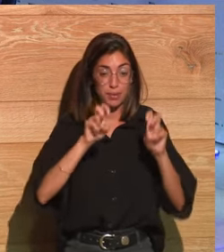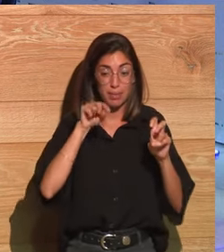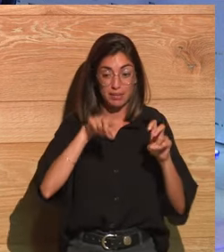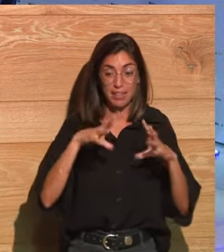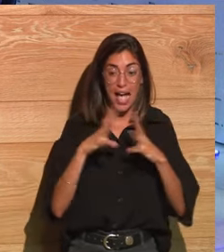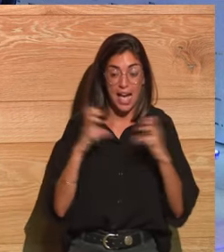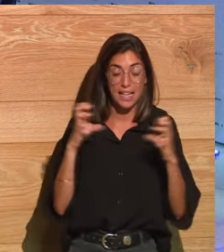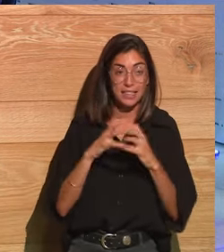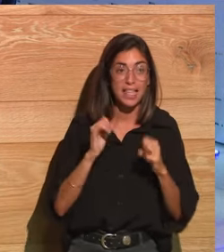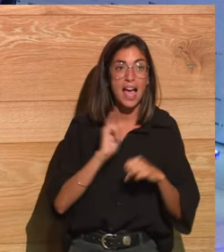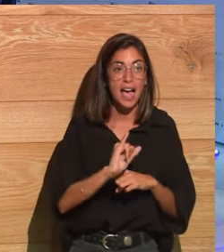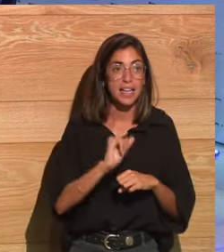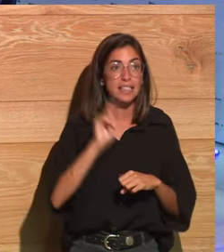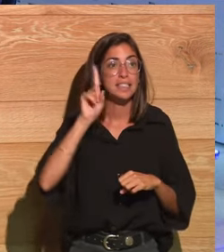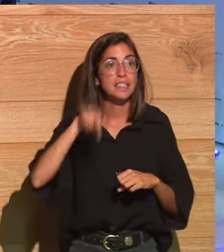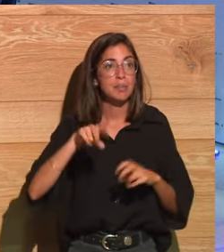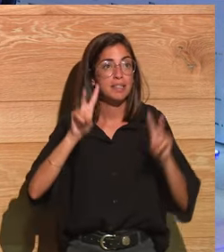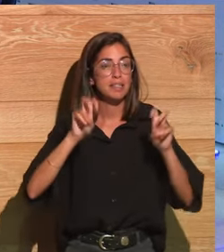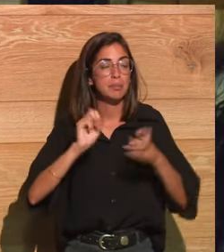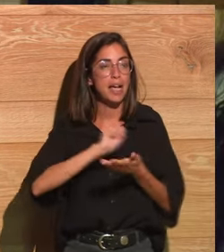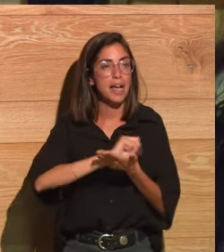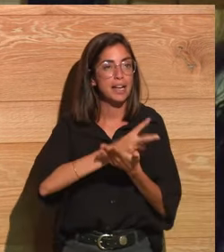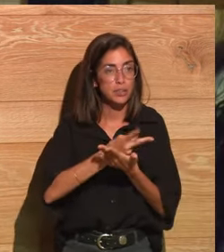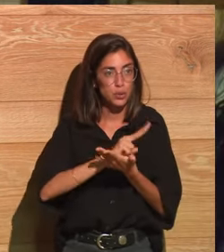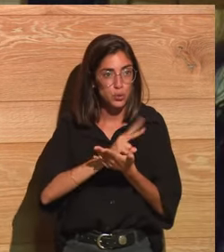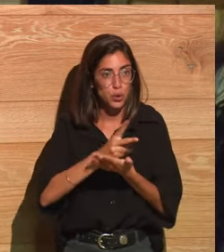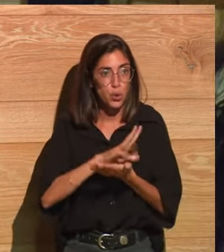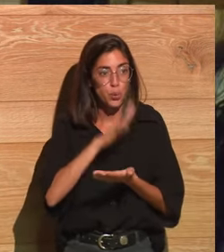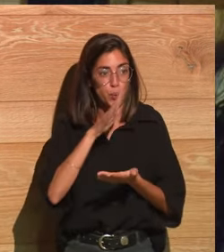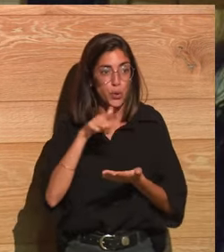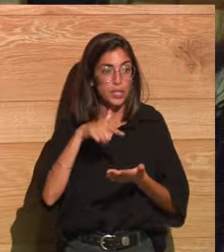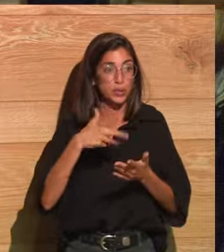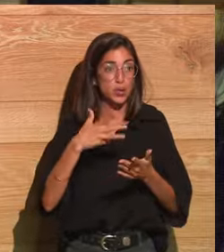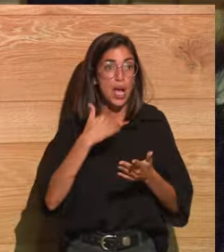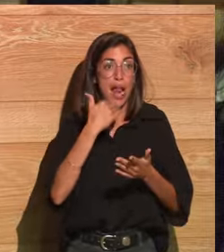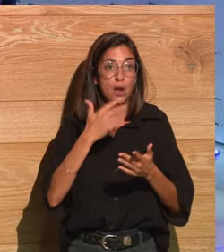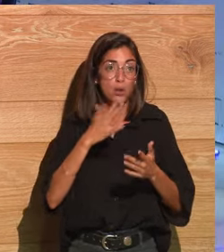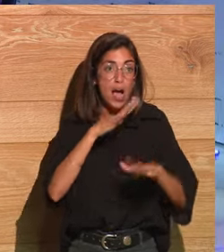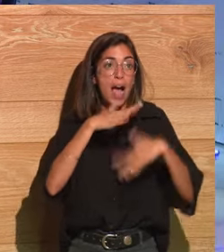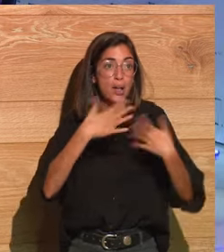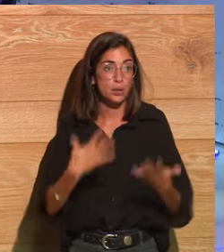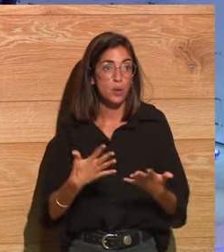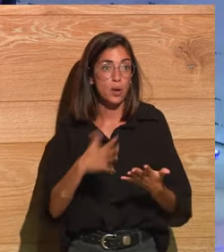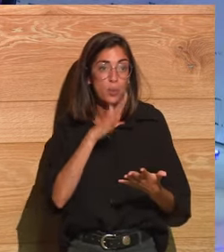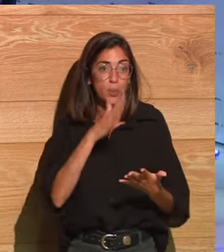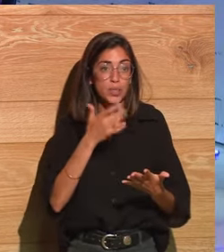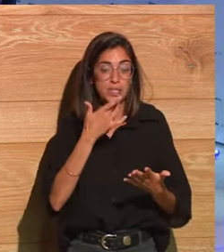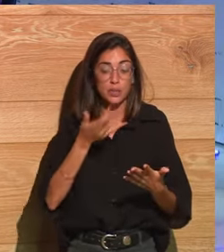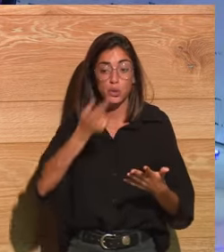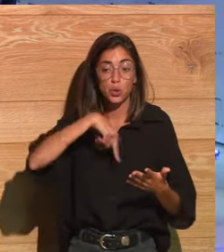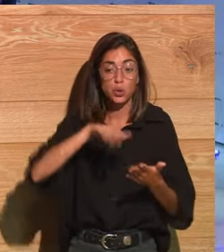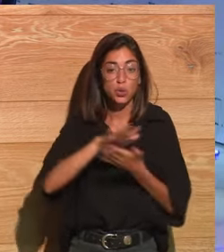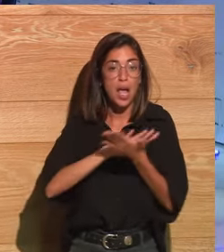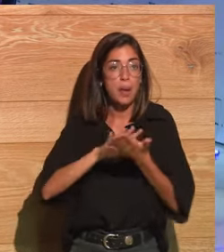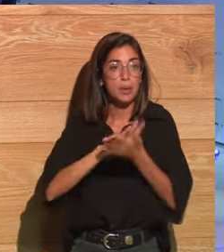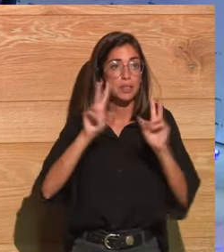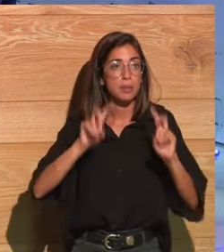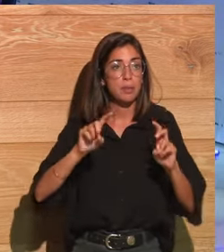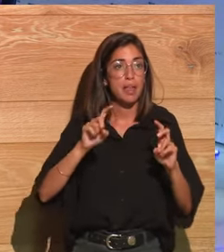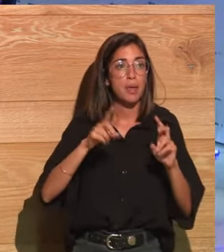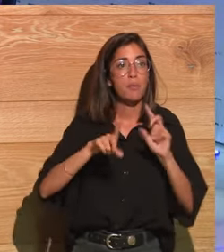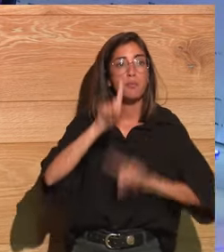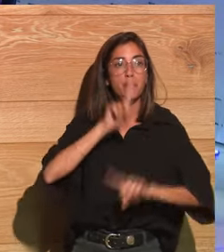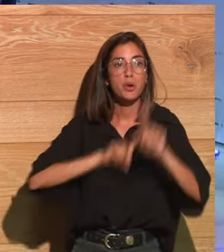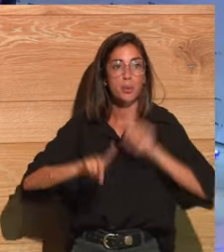y también al del insomnio, que yo creo que son cuadros en la actualidad. Claro, cuando hablamos de problemas de trastornos mentales estamos hablando de